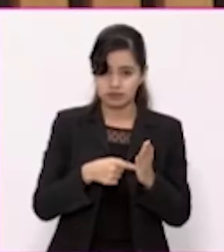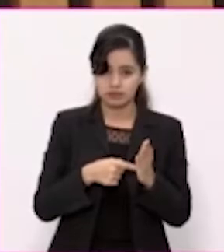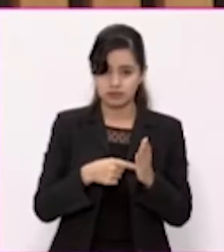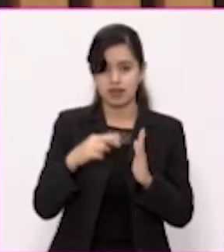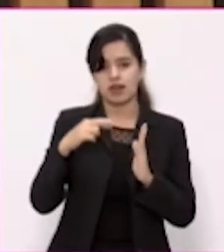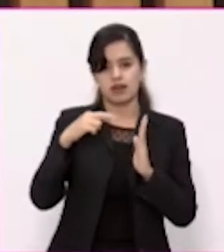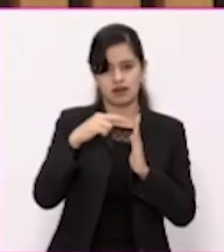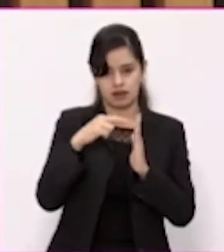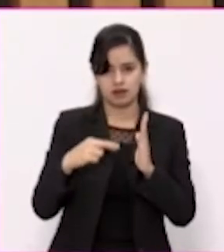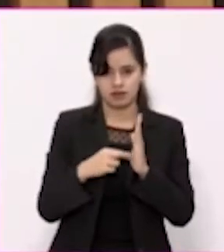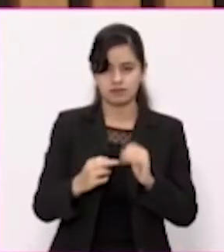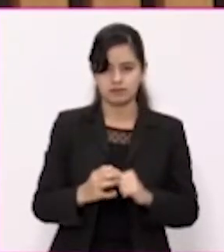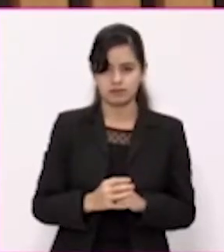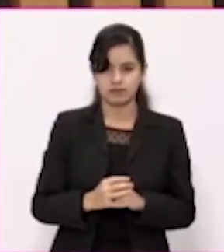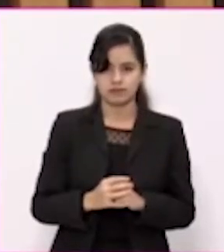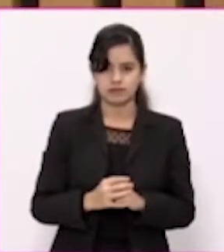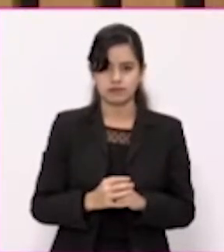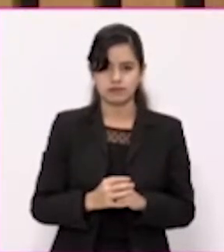regla,